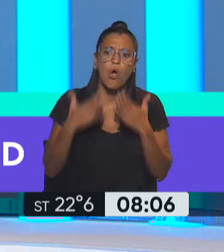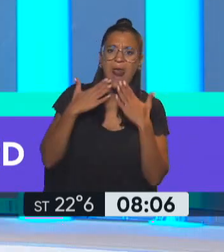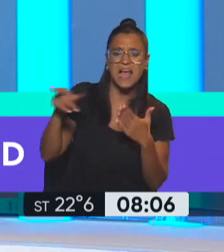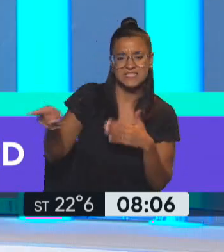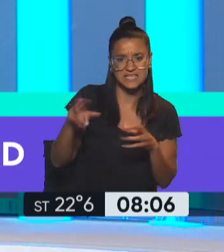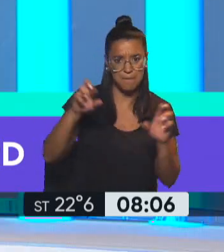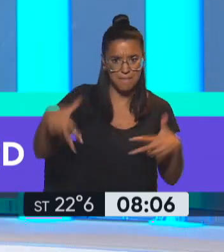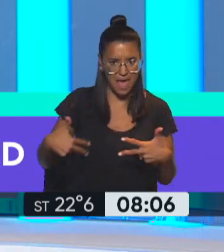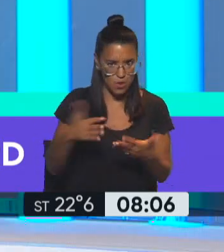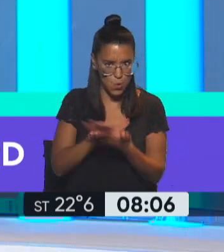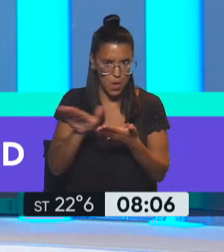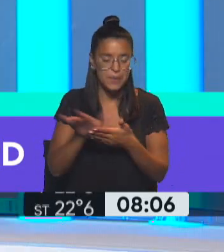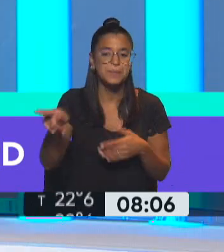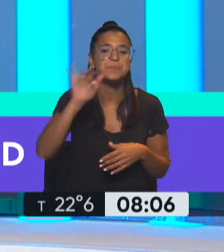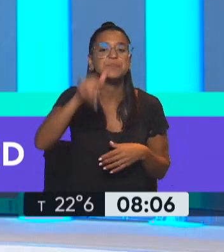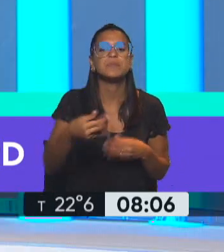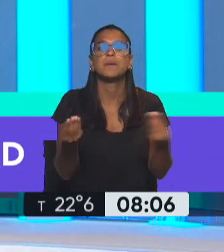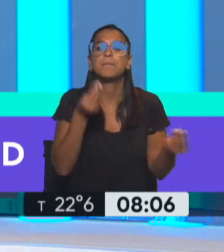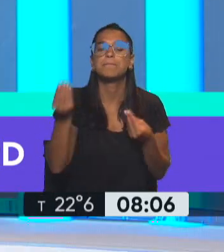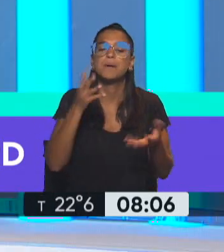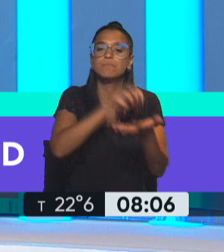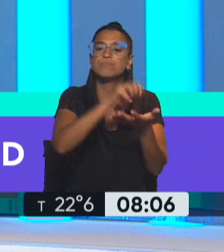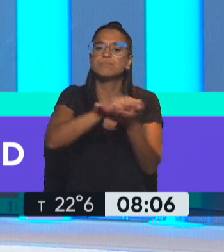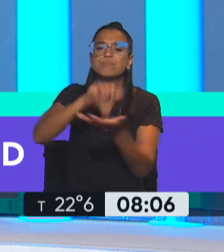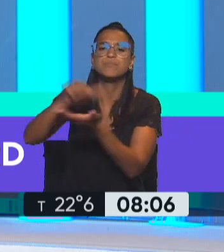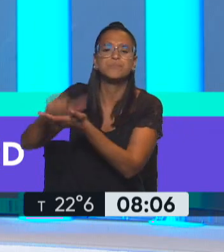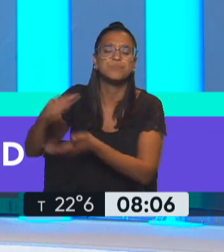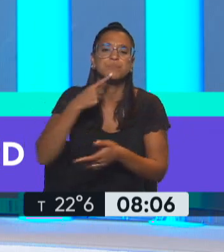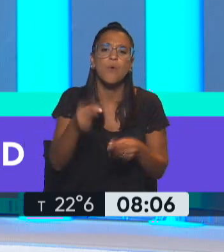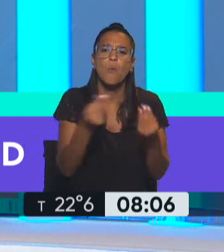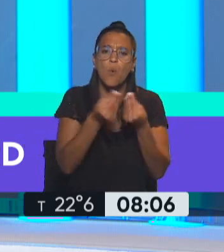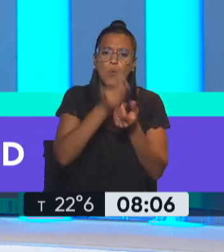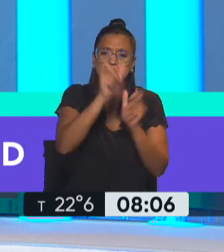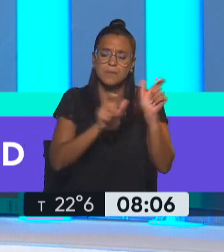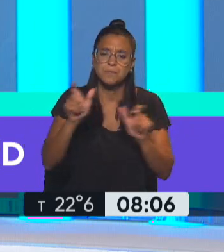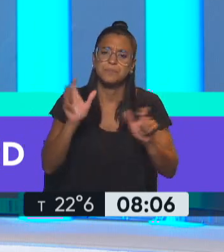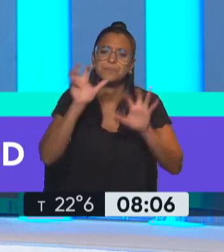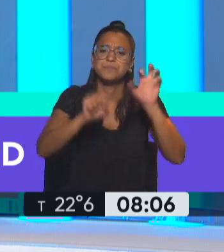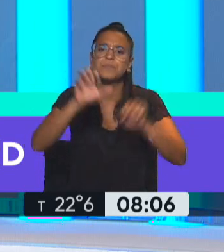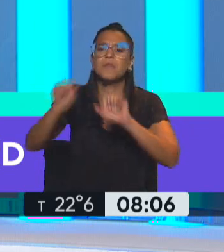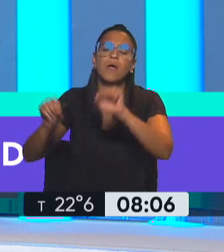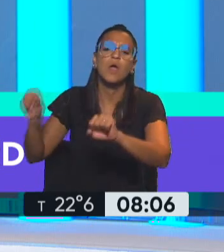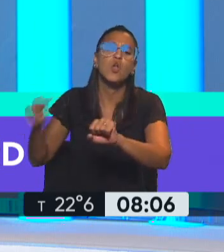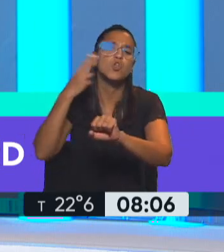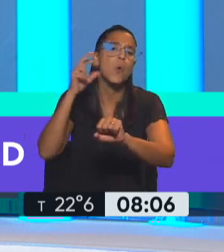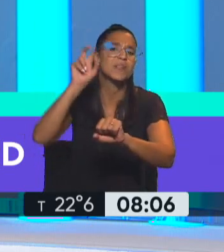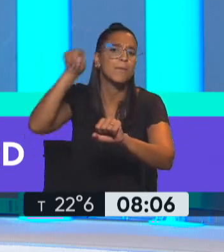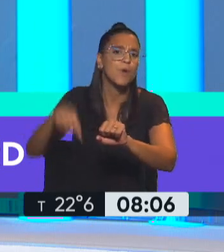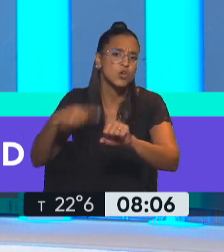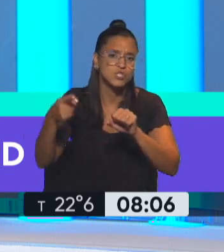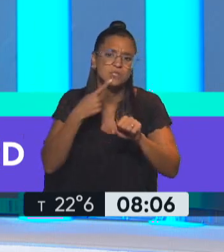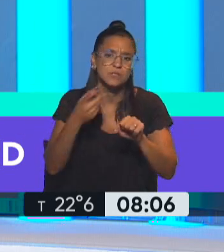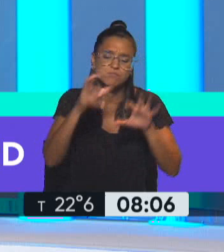y también por último qué pasa con la ocupación hay muchísimos destinos por encima del 90 por ciento es decir